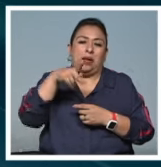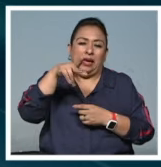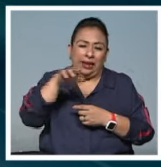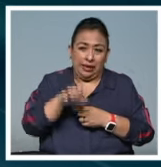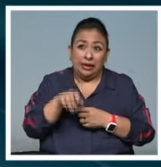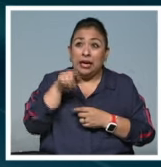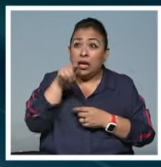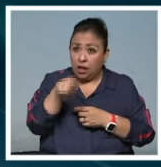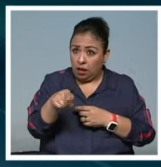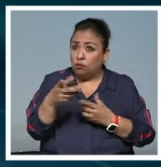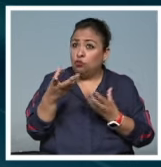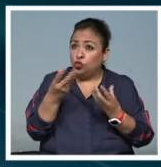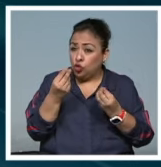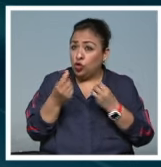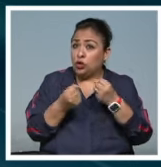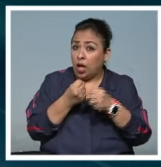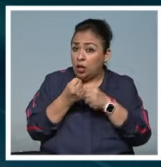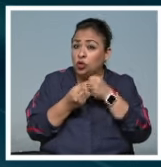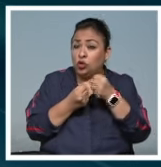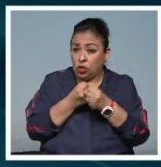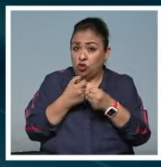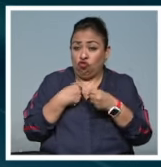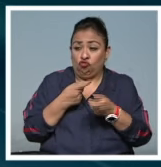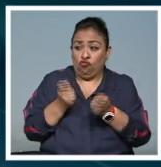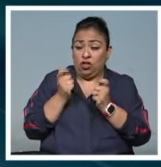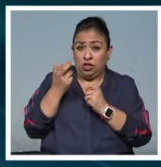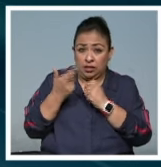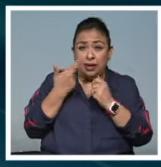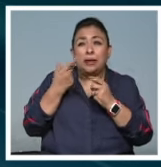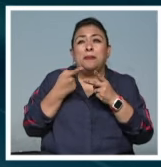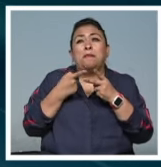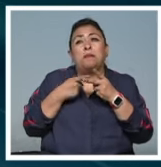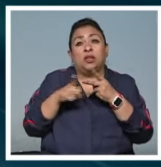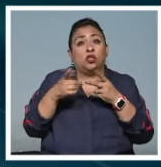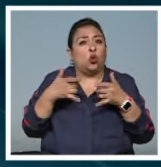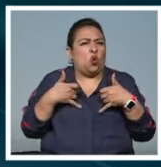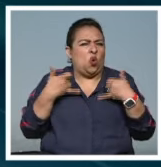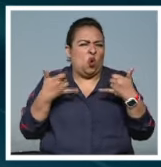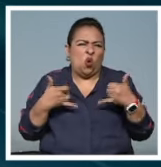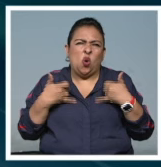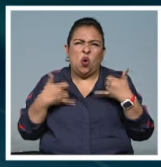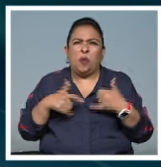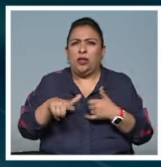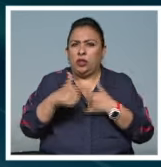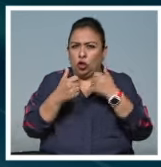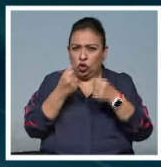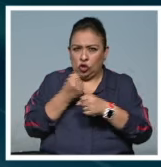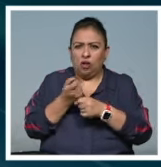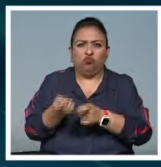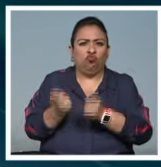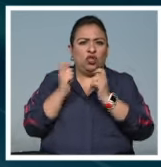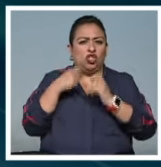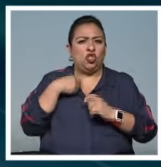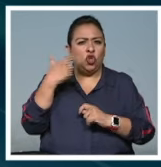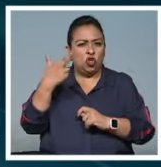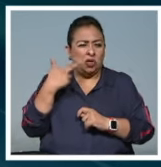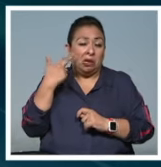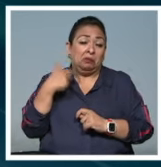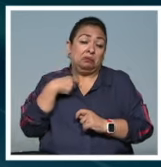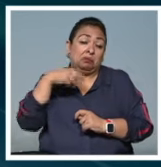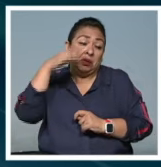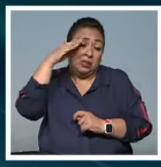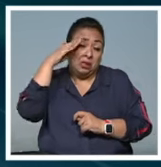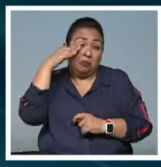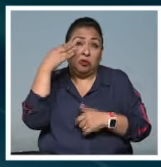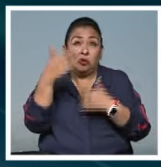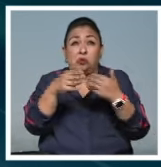Él estuvo activo durante varios años, inició su reinado muy joven, a los 12 años, y suponemos que